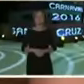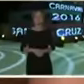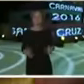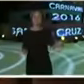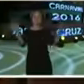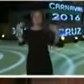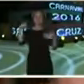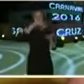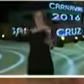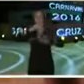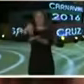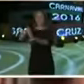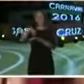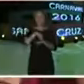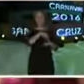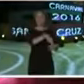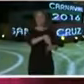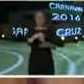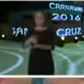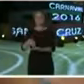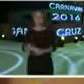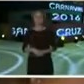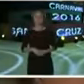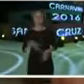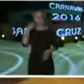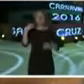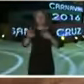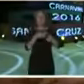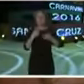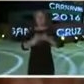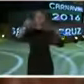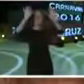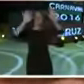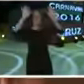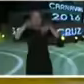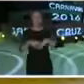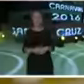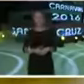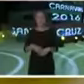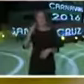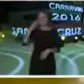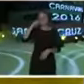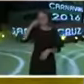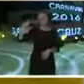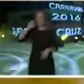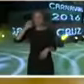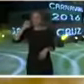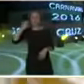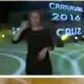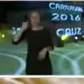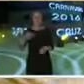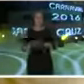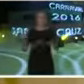Gracias a todos. Recordar a Brian. Me acordar mucho de ti, también a Gloria, mujer de Fernando y a su tía. Y